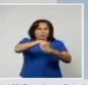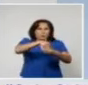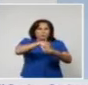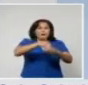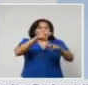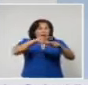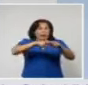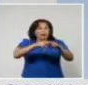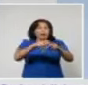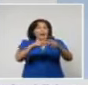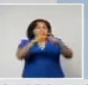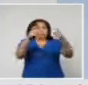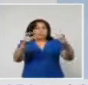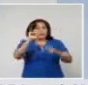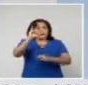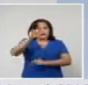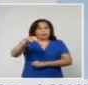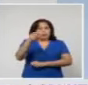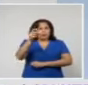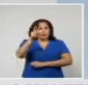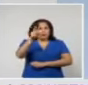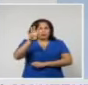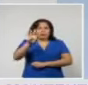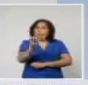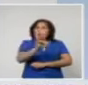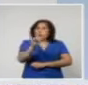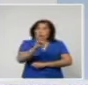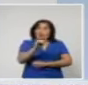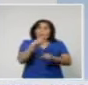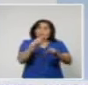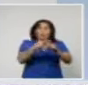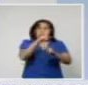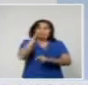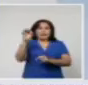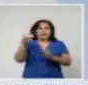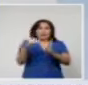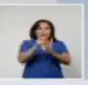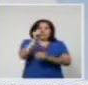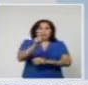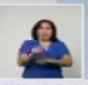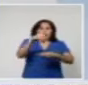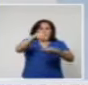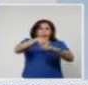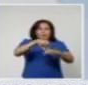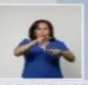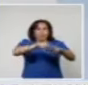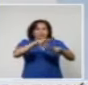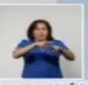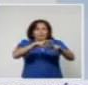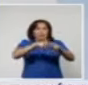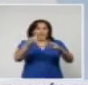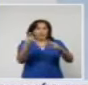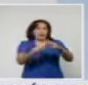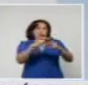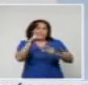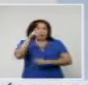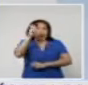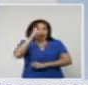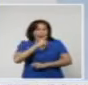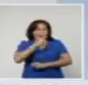al 6,14 por 100.000 habitantes y Villa Clara, que no